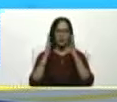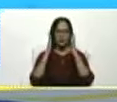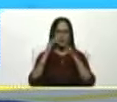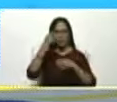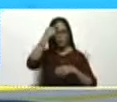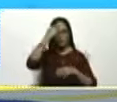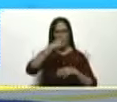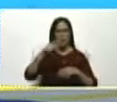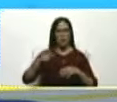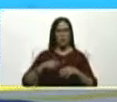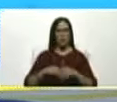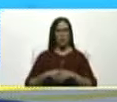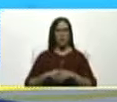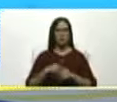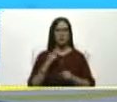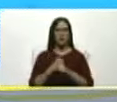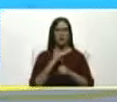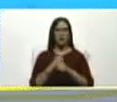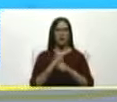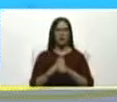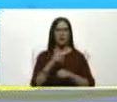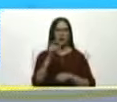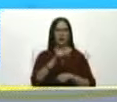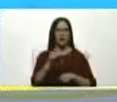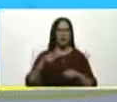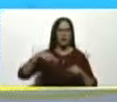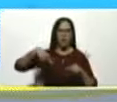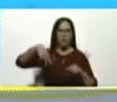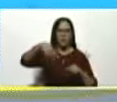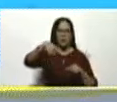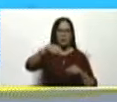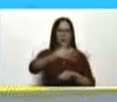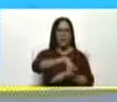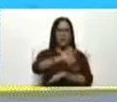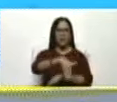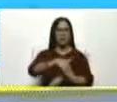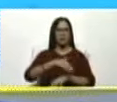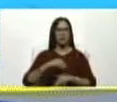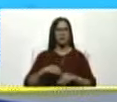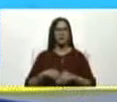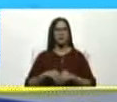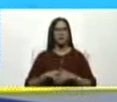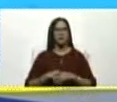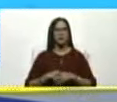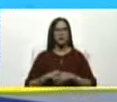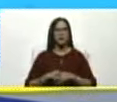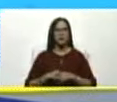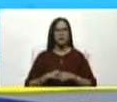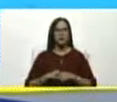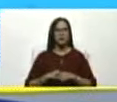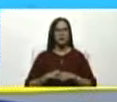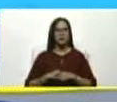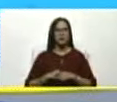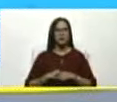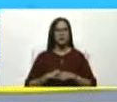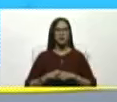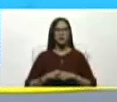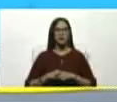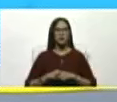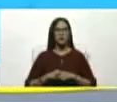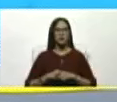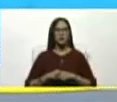pueblo, trabajando con la gente, caminando las calles de Cumanacoa. Se pararon debajo de una